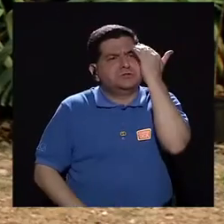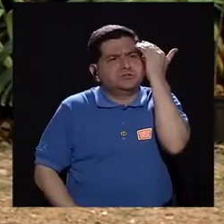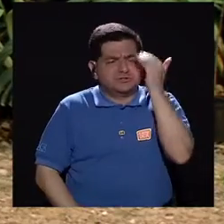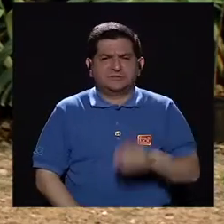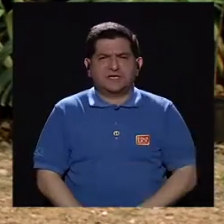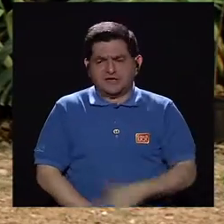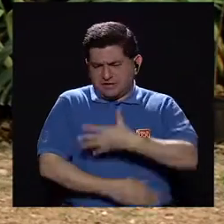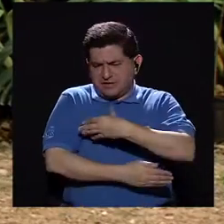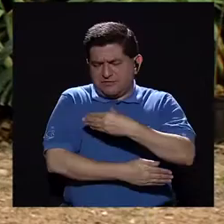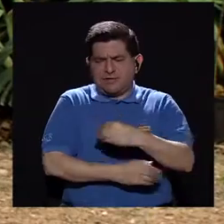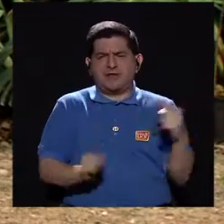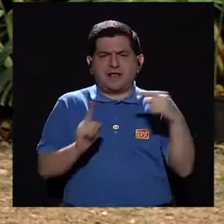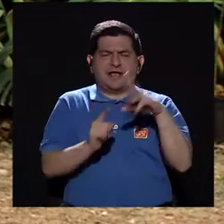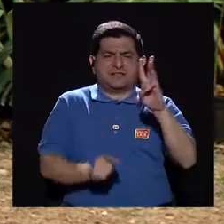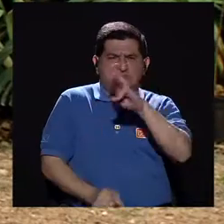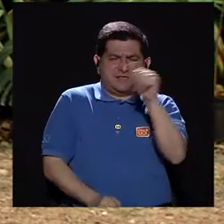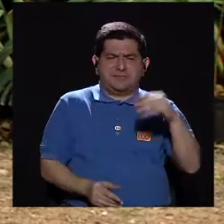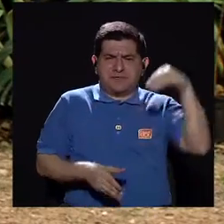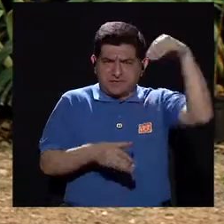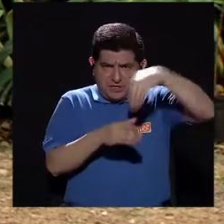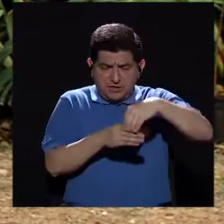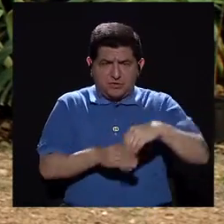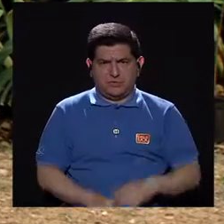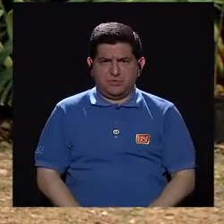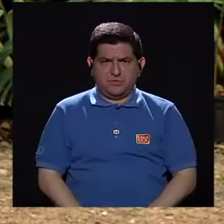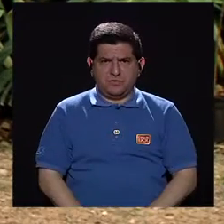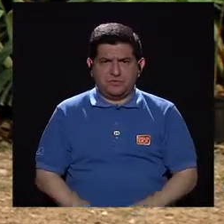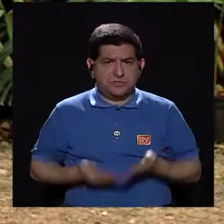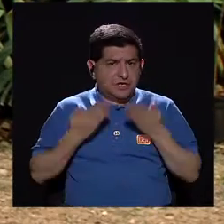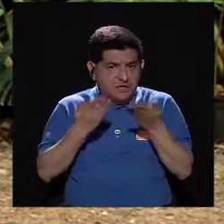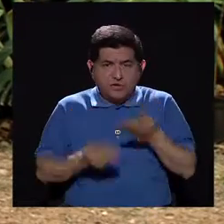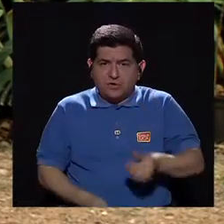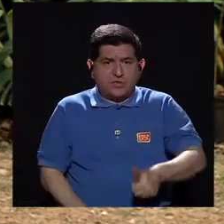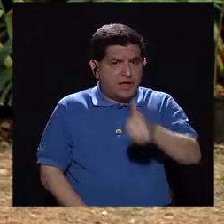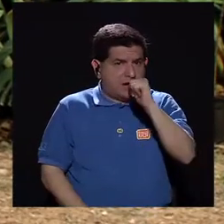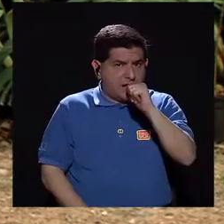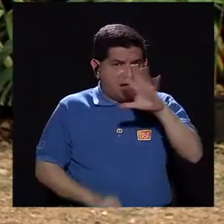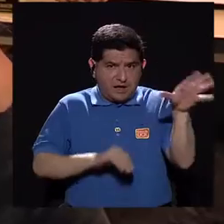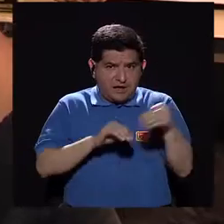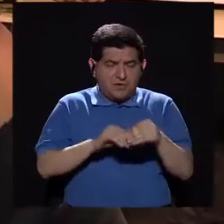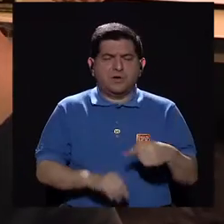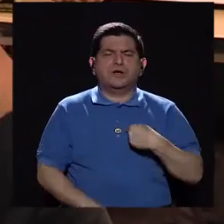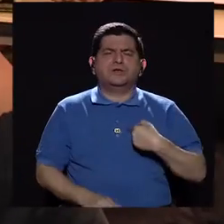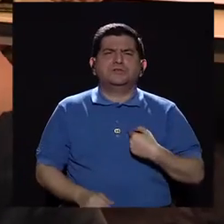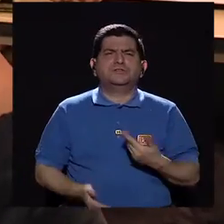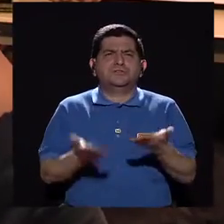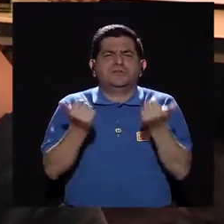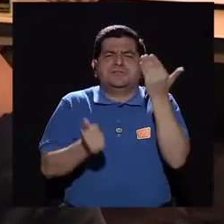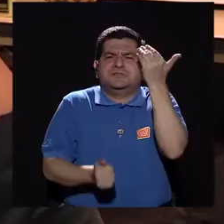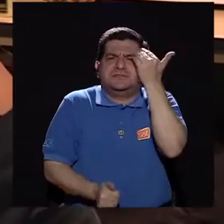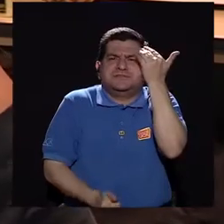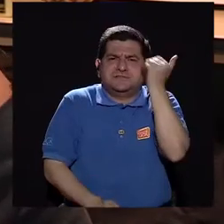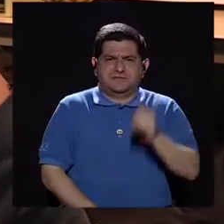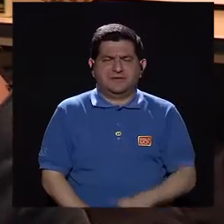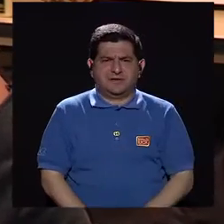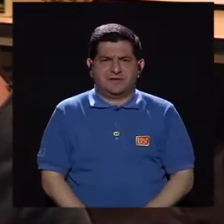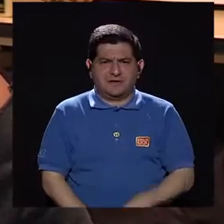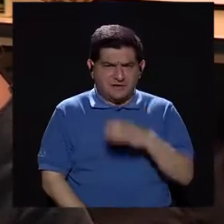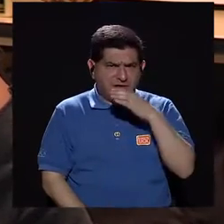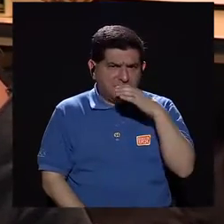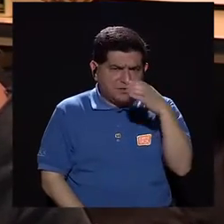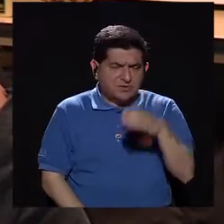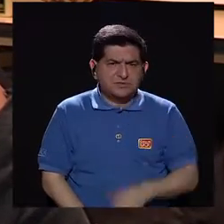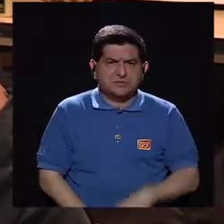Quisiera saber si la lactancia exclusiva hasta los 6 meses incluye no dar agua adicional. A mí me gustaría mucho saber qué